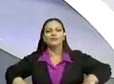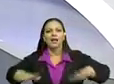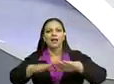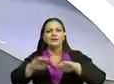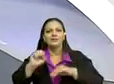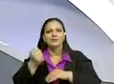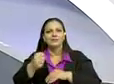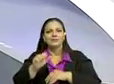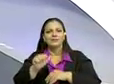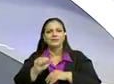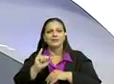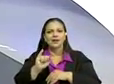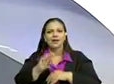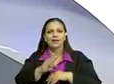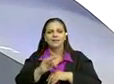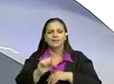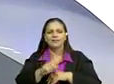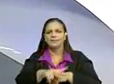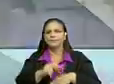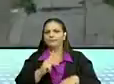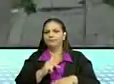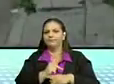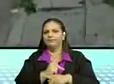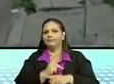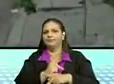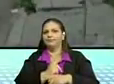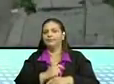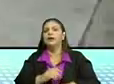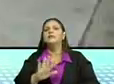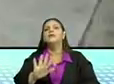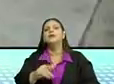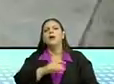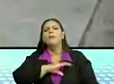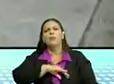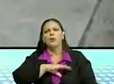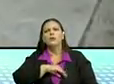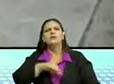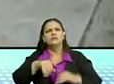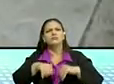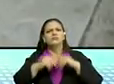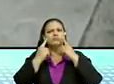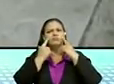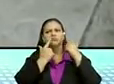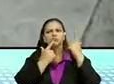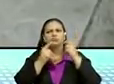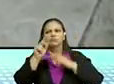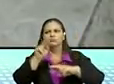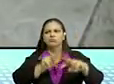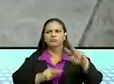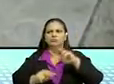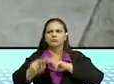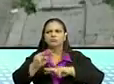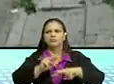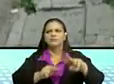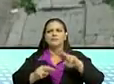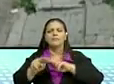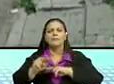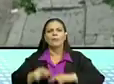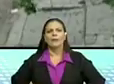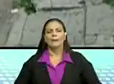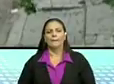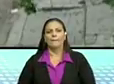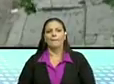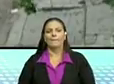Pero afortunadamente está la Policía Nacional y a propósito del trabajo que realizan los efectivos de la policía, yo